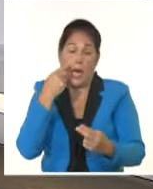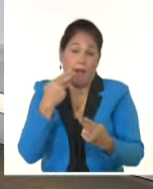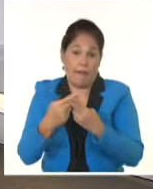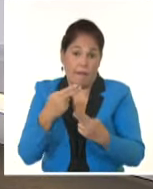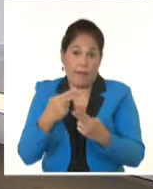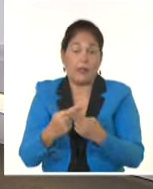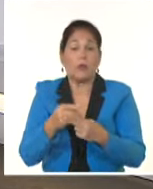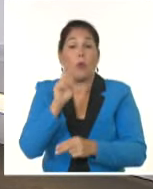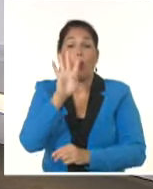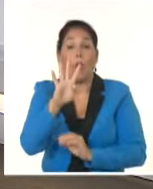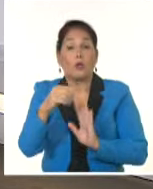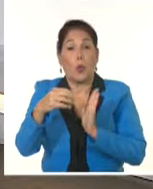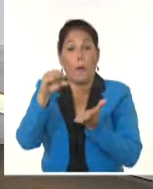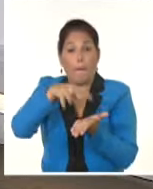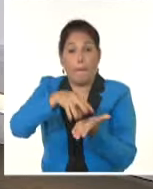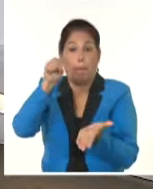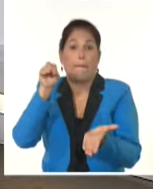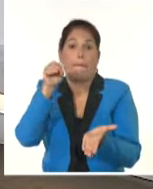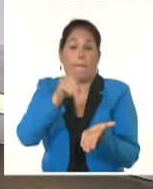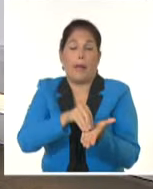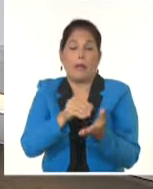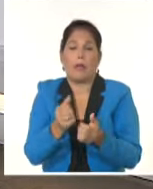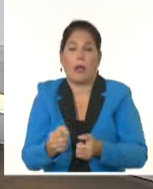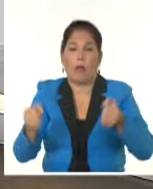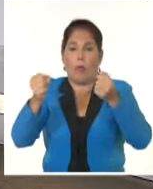otorga 4 plazas para la Copa América